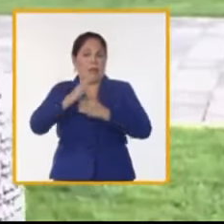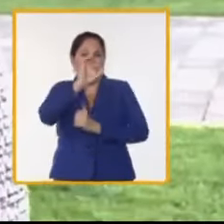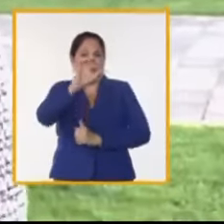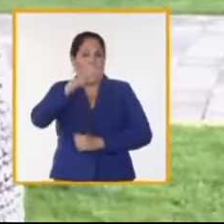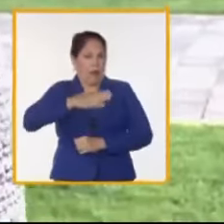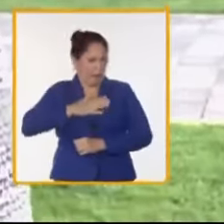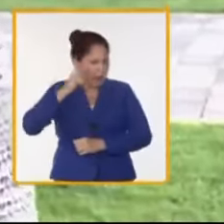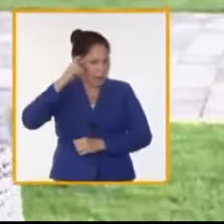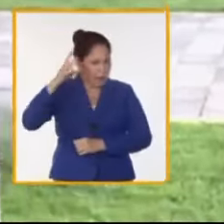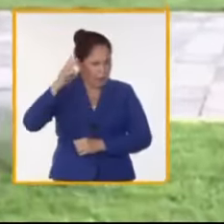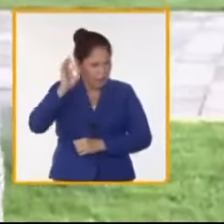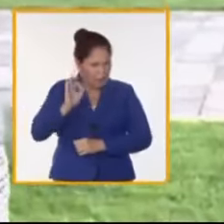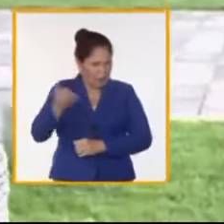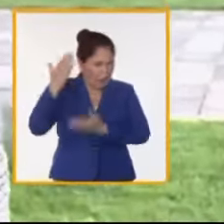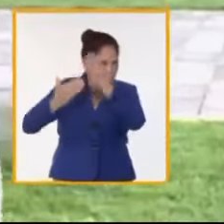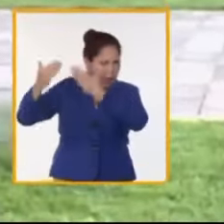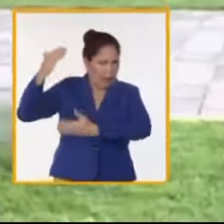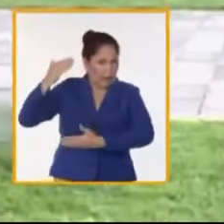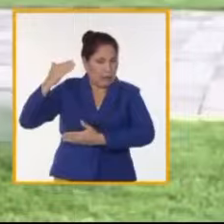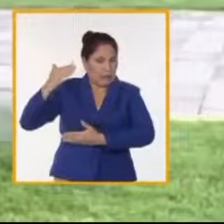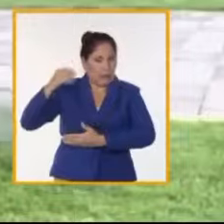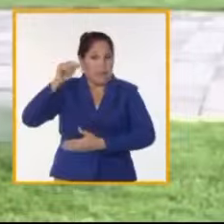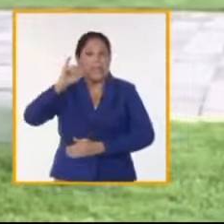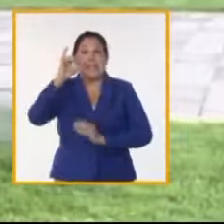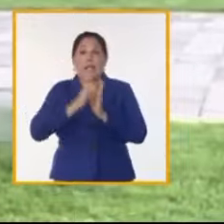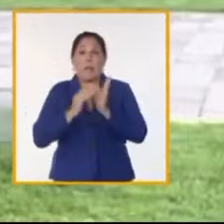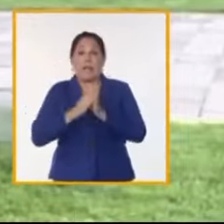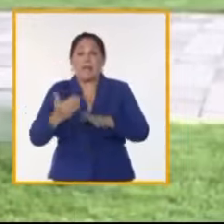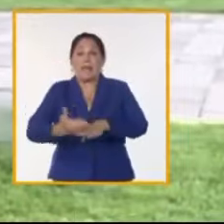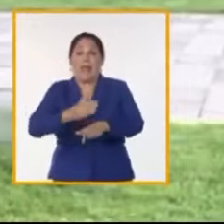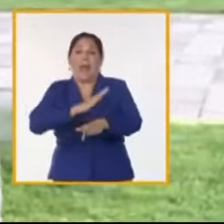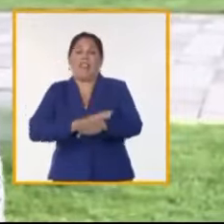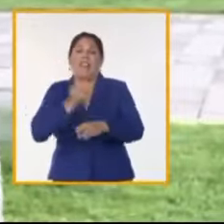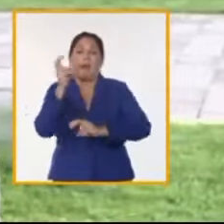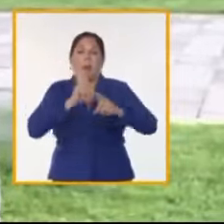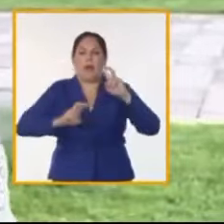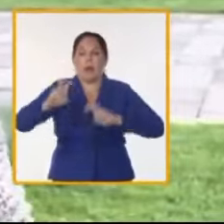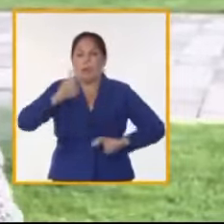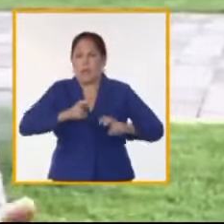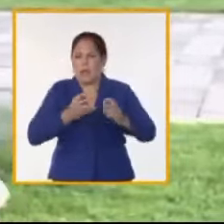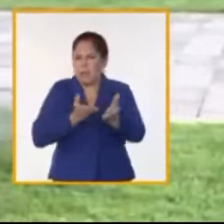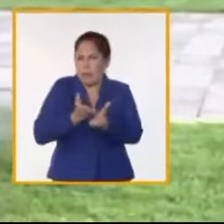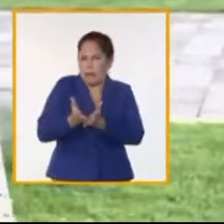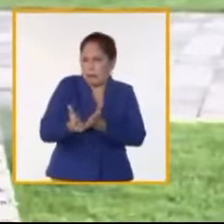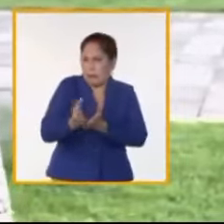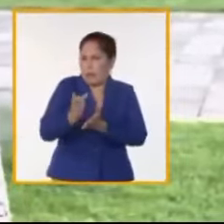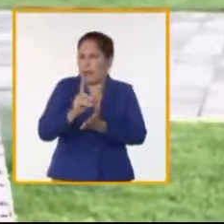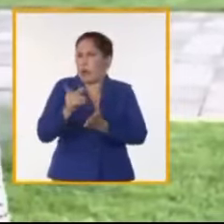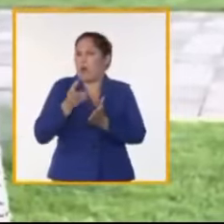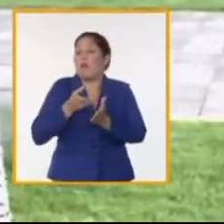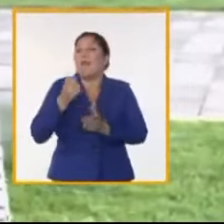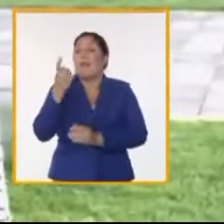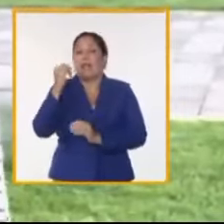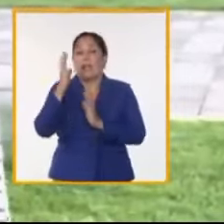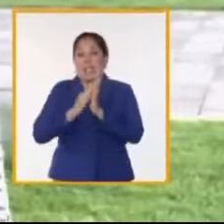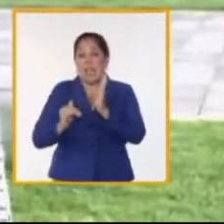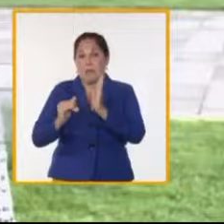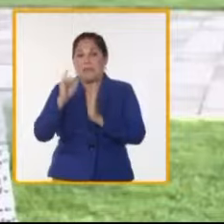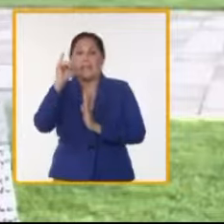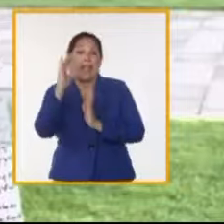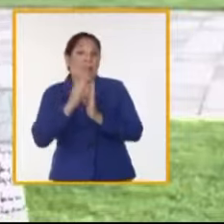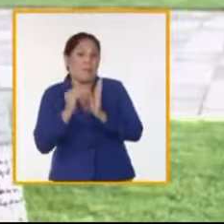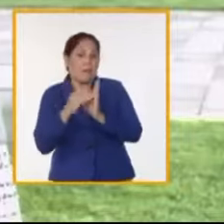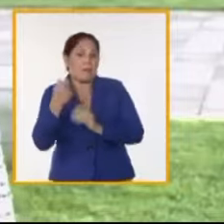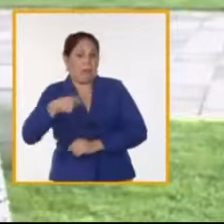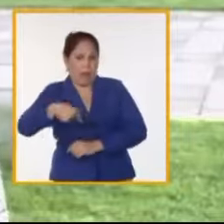revisar un país antes de quitarlo de la lista de países terroristas y faltan se meses para las elecciones presidenciales